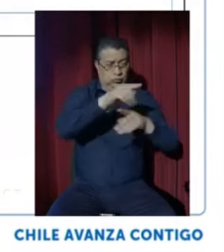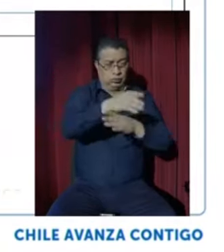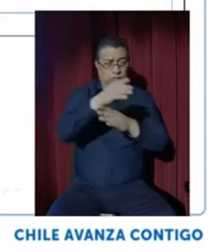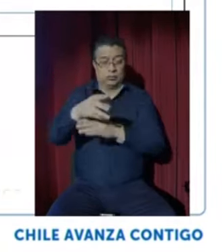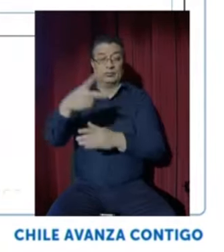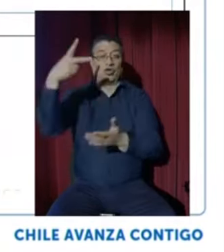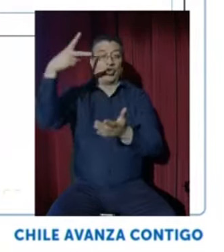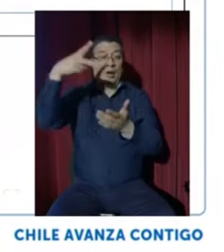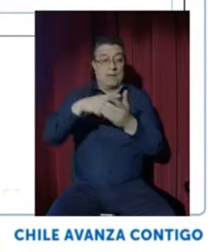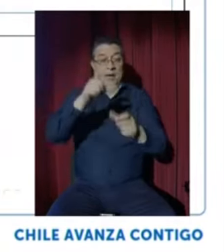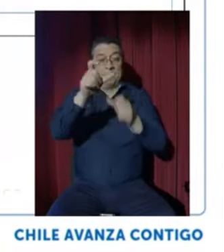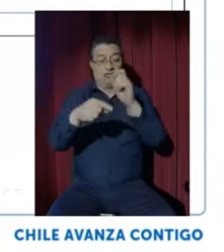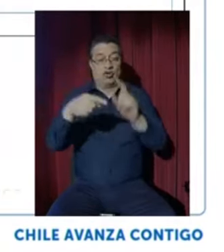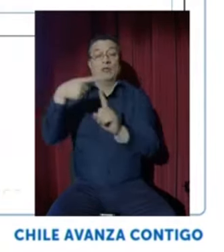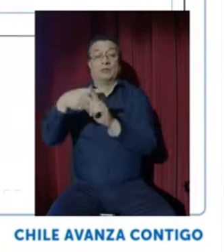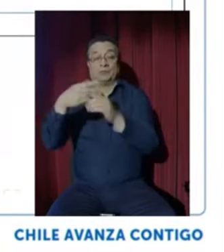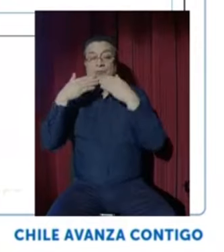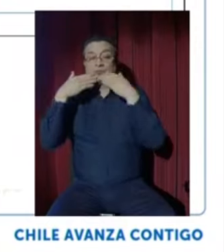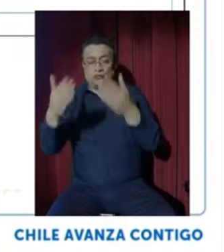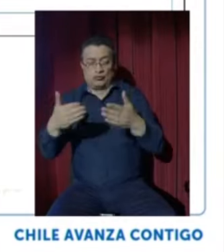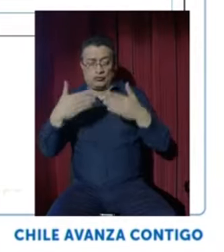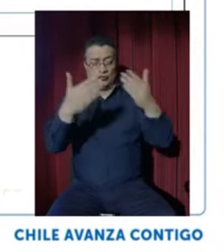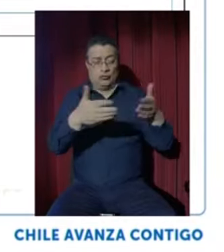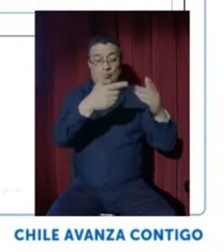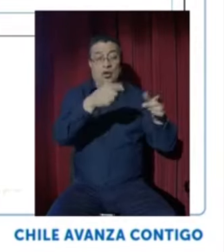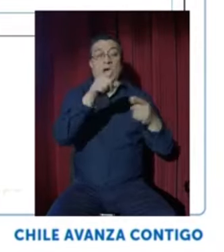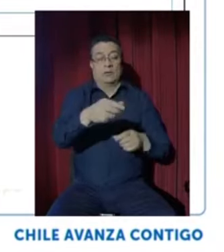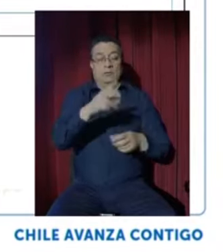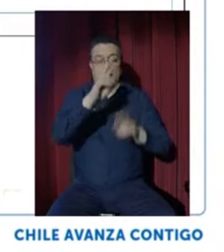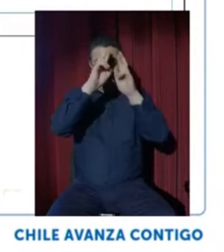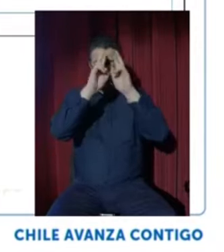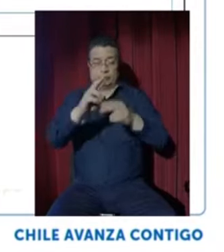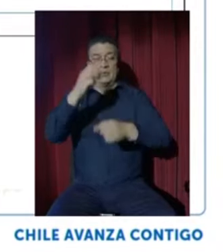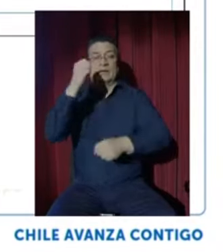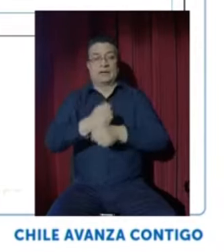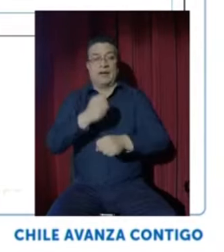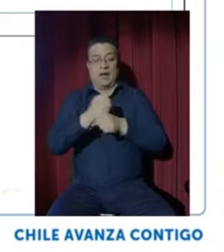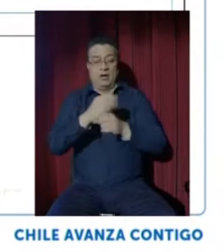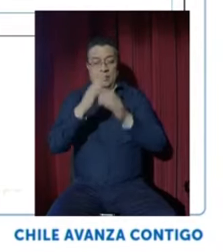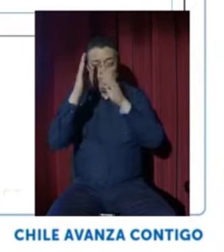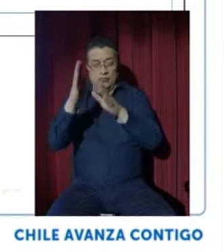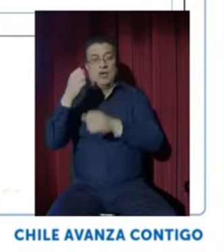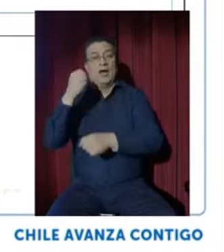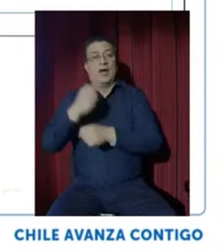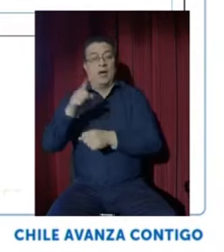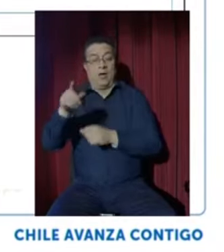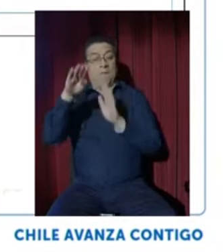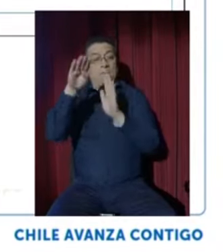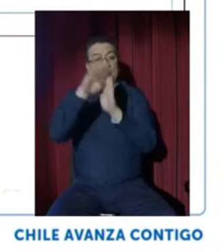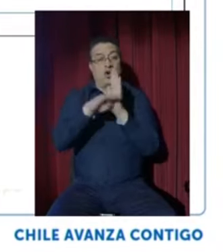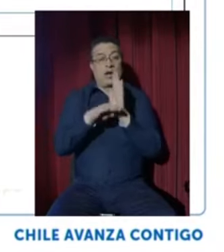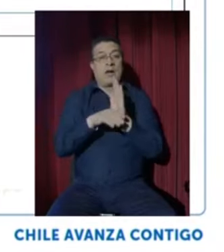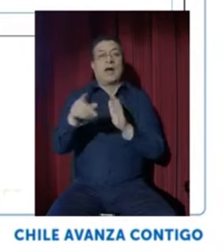que han sido beneficiarios y aquí hay que reconocer el trabajo y la focalización que tiene Este programa en los pueblos